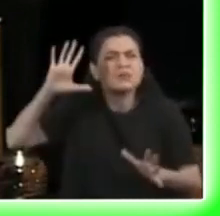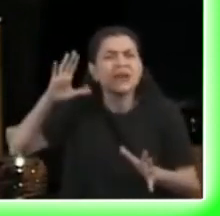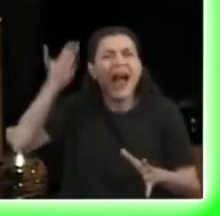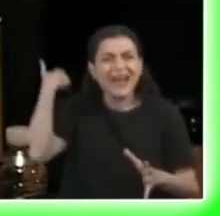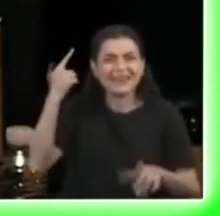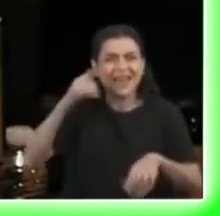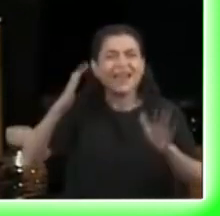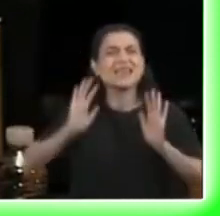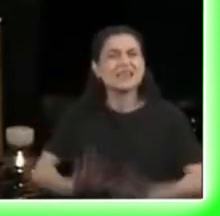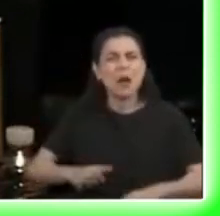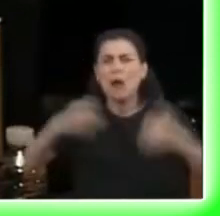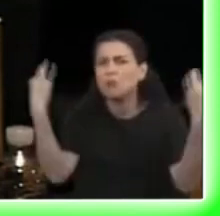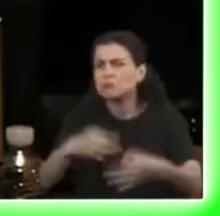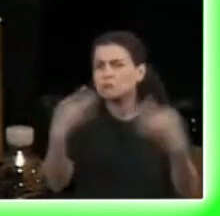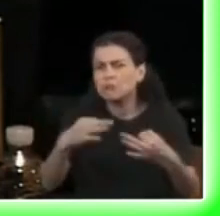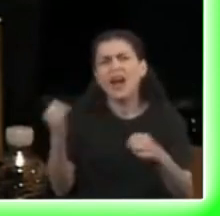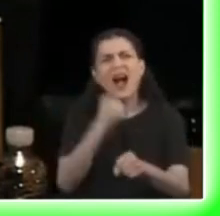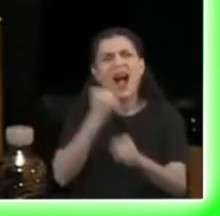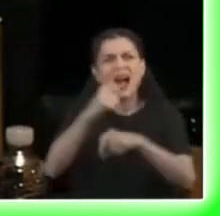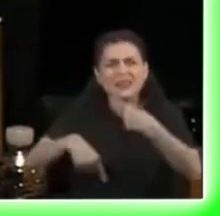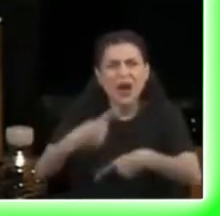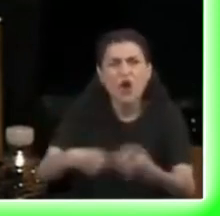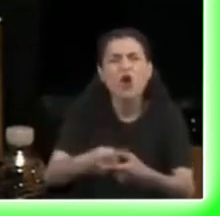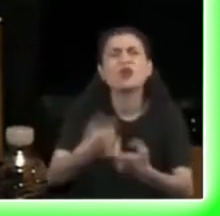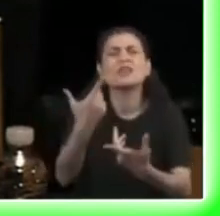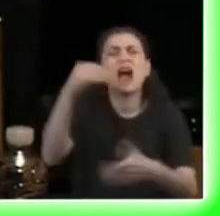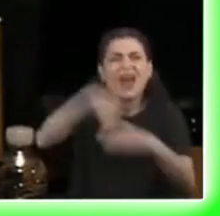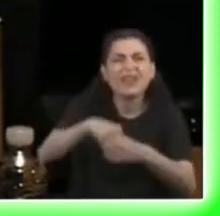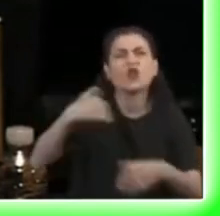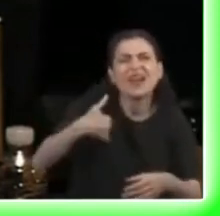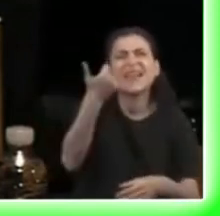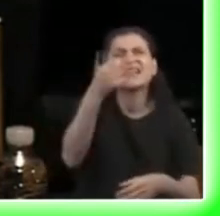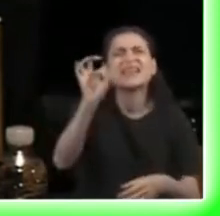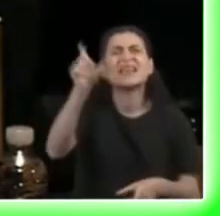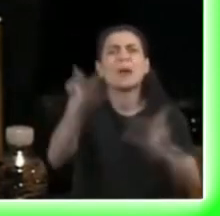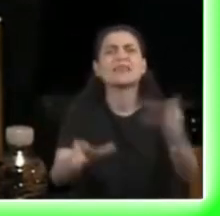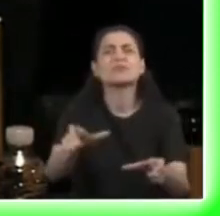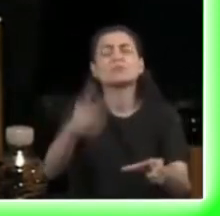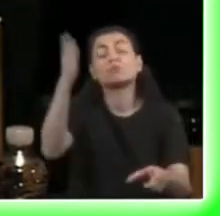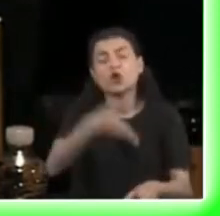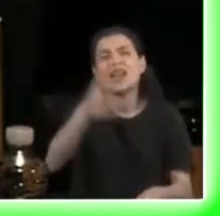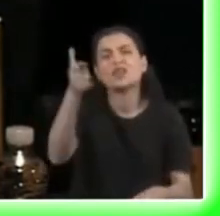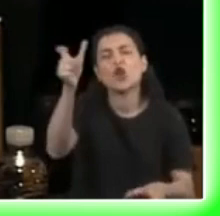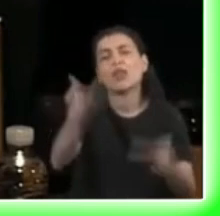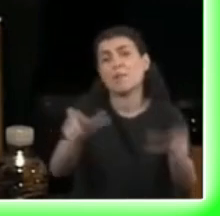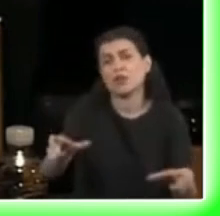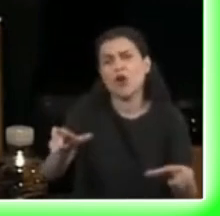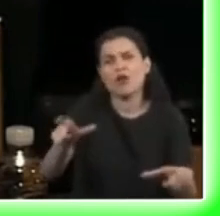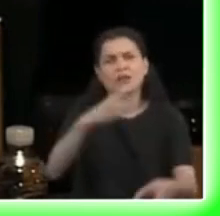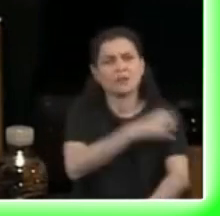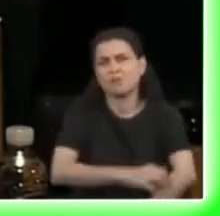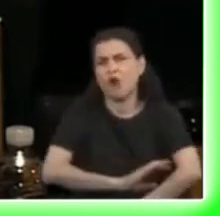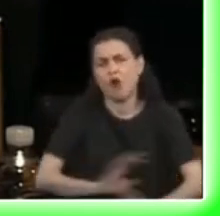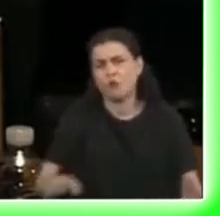donde hoy tiene el 60% de la población pobre. Y todo esto se hizo con un solo objetivo: